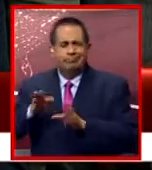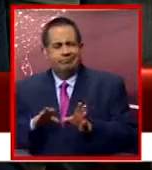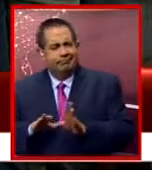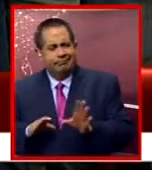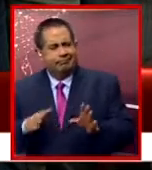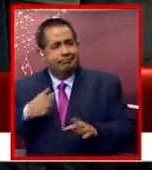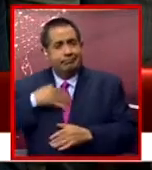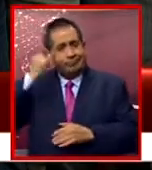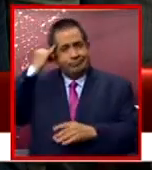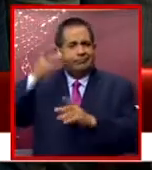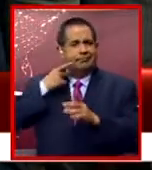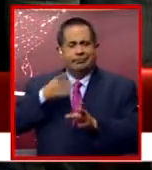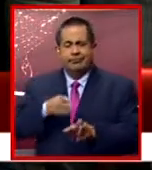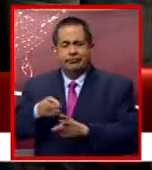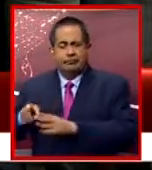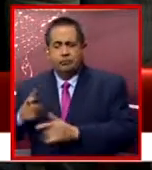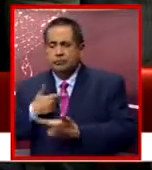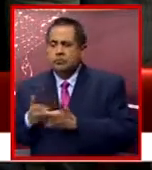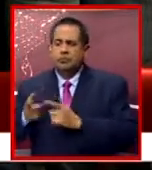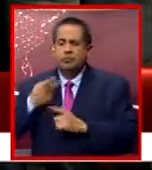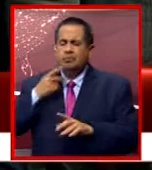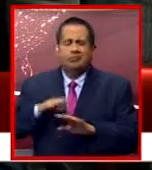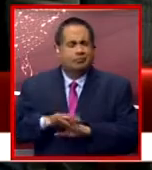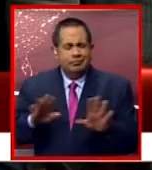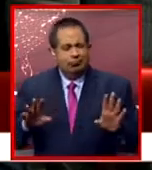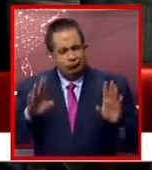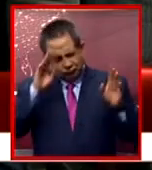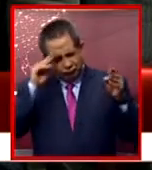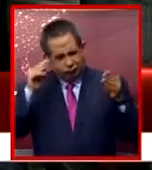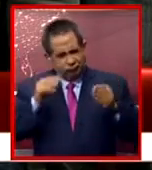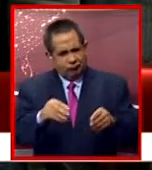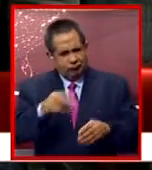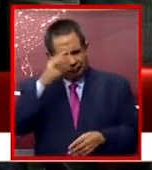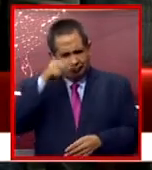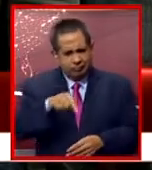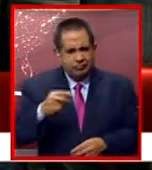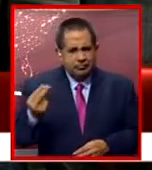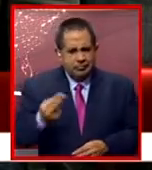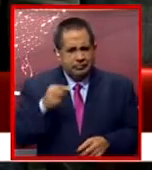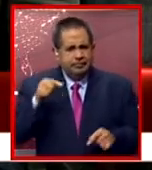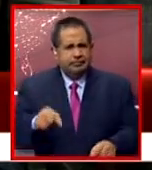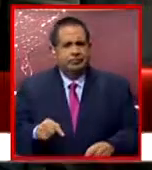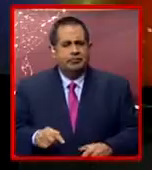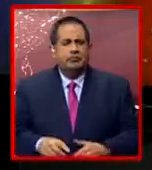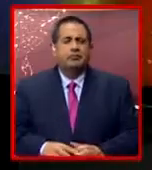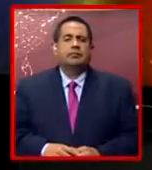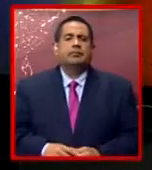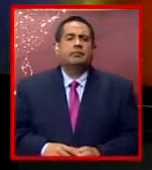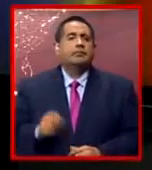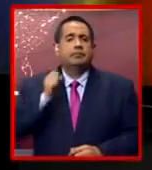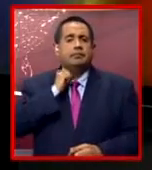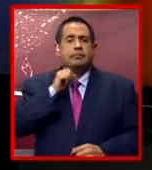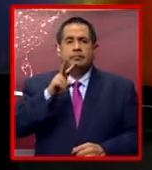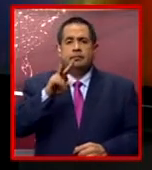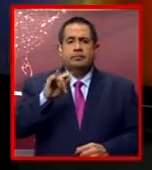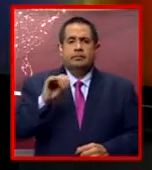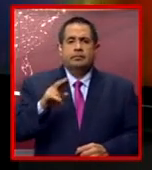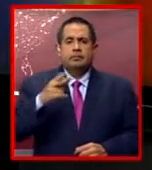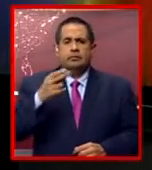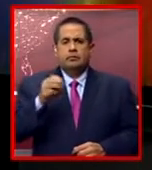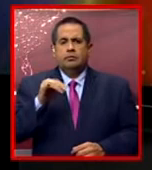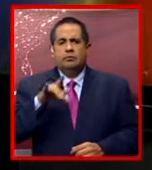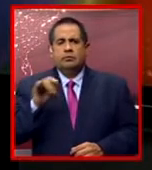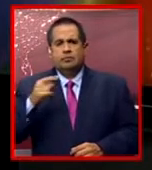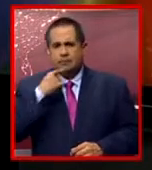en función de grupos parlamentarios, que sea en función de lo que México requiere. El senador Víctor Hermosillo y Celada